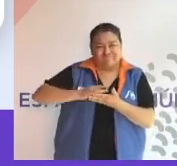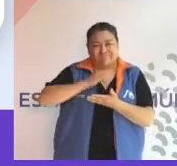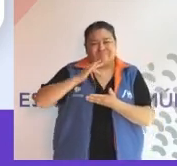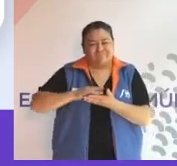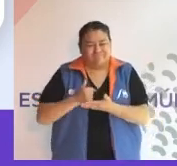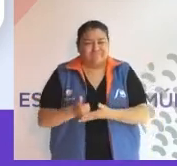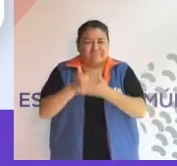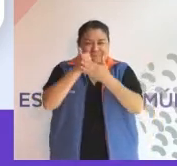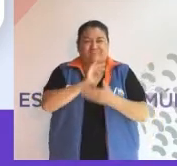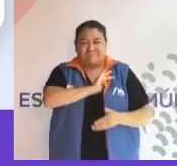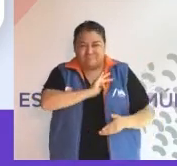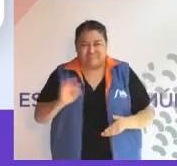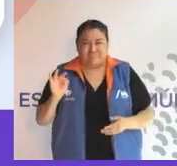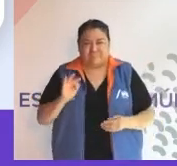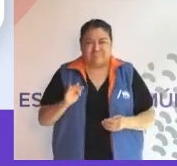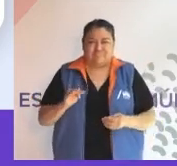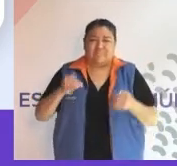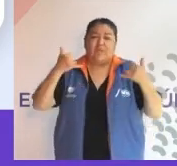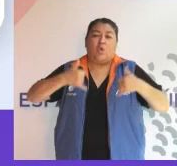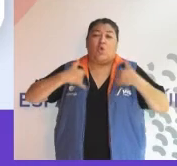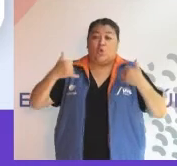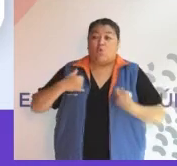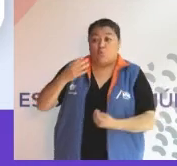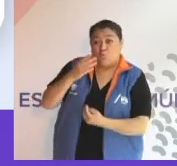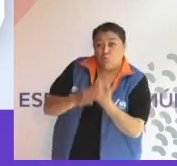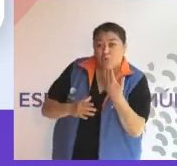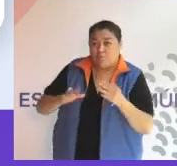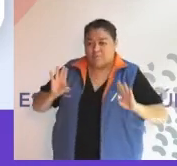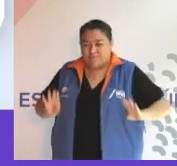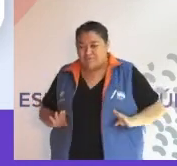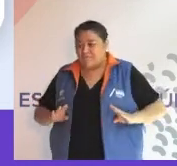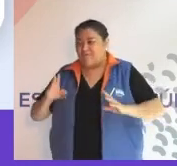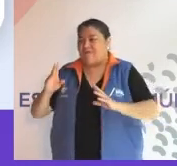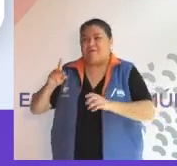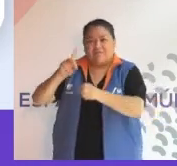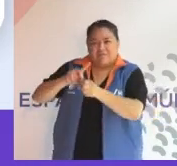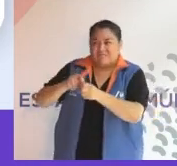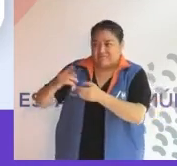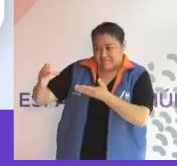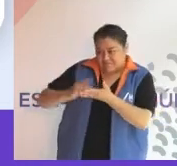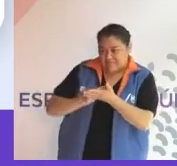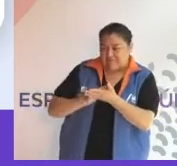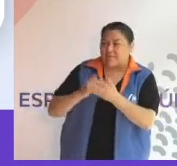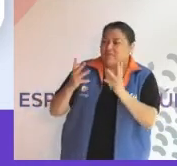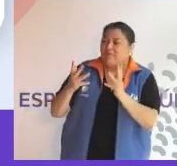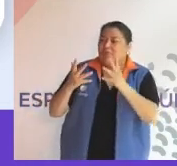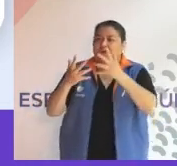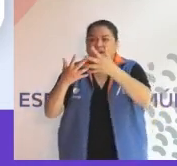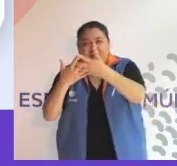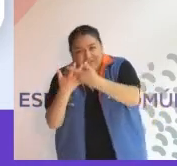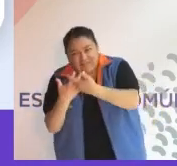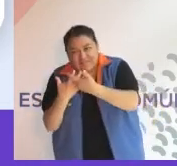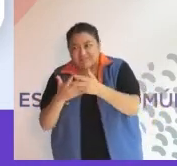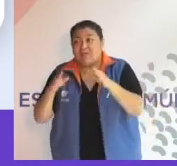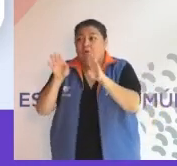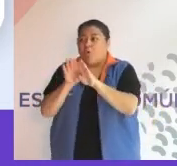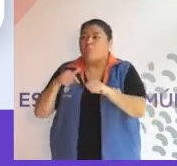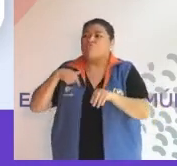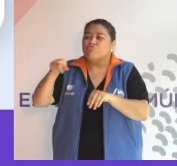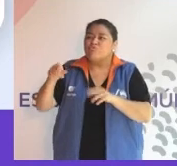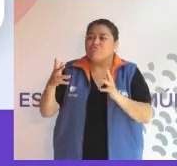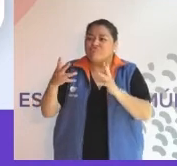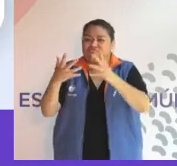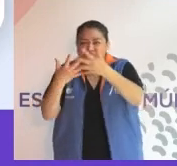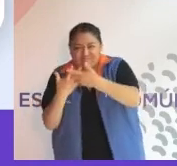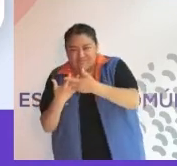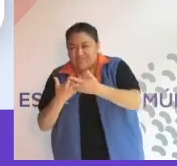aprender de las nuevas generaciones, de nuestros grupos de beneficiarios, en el cómo, ¿no? No sé,